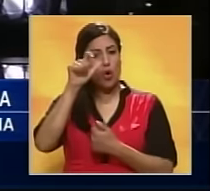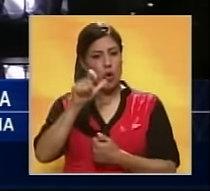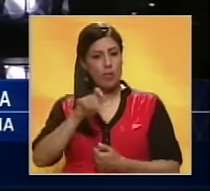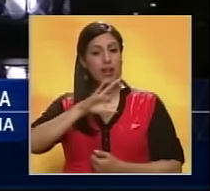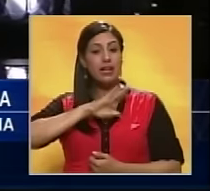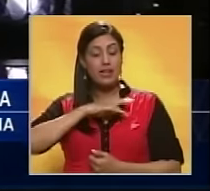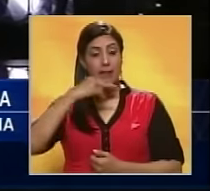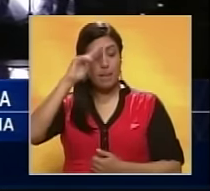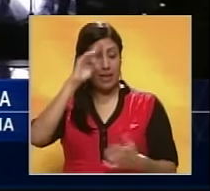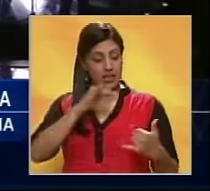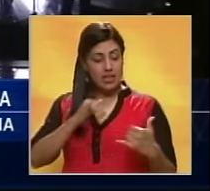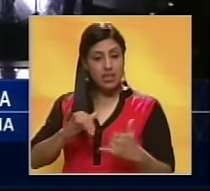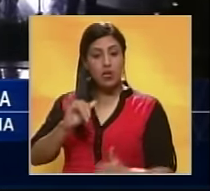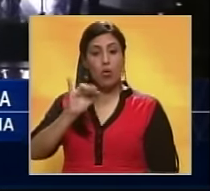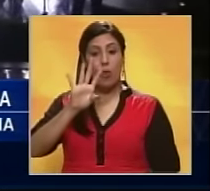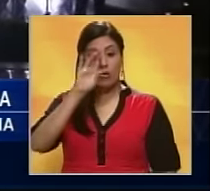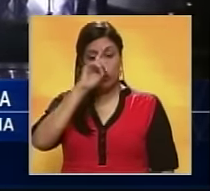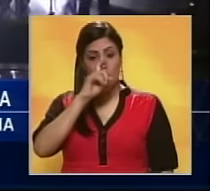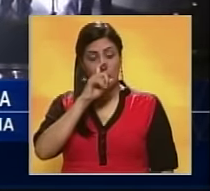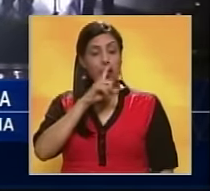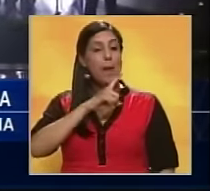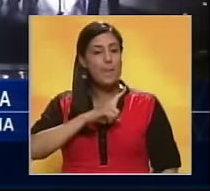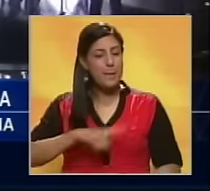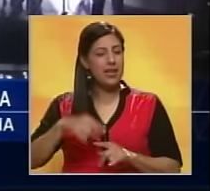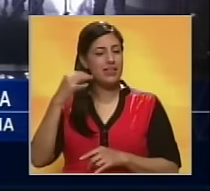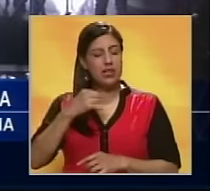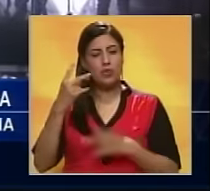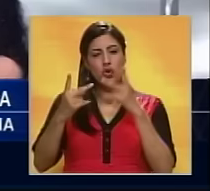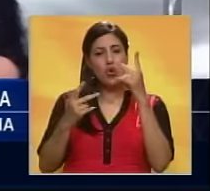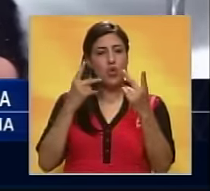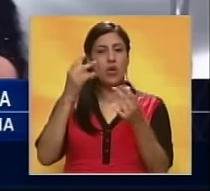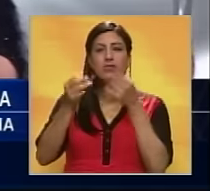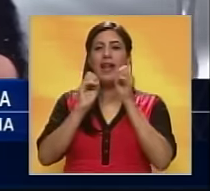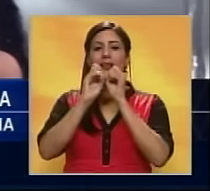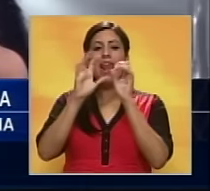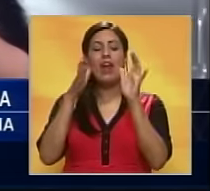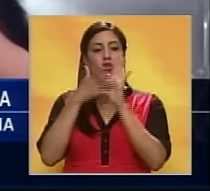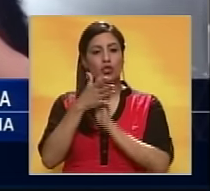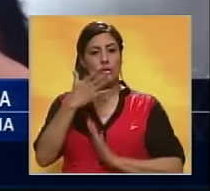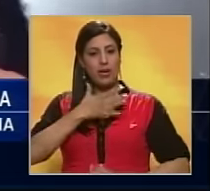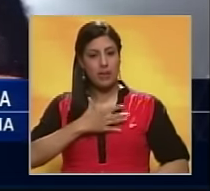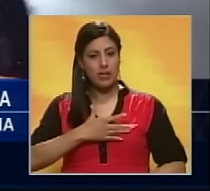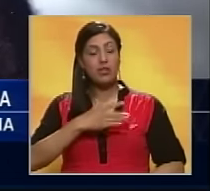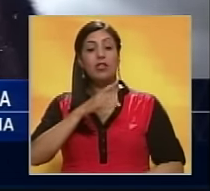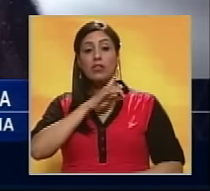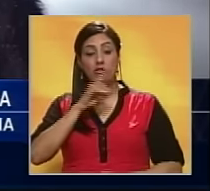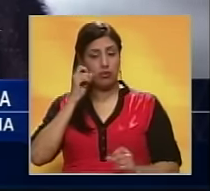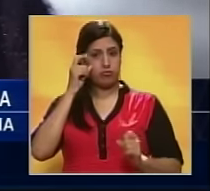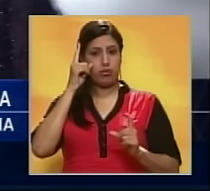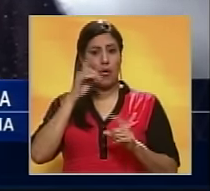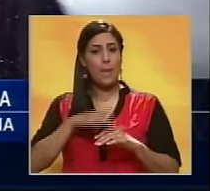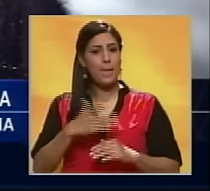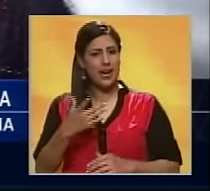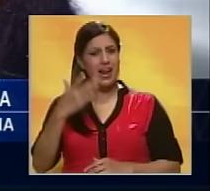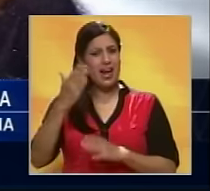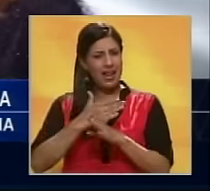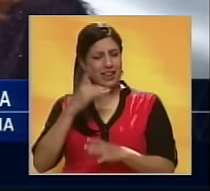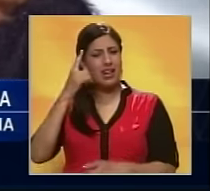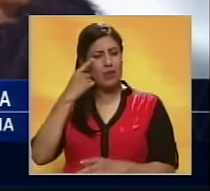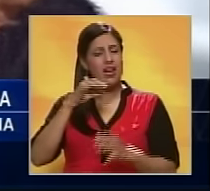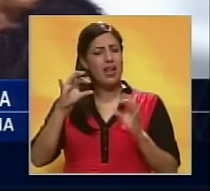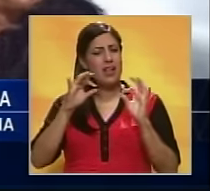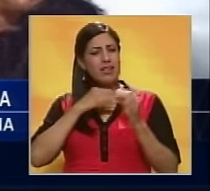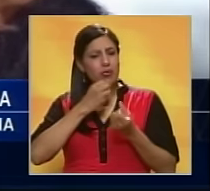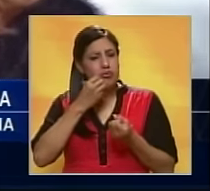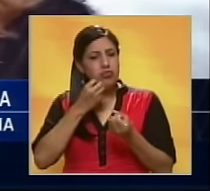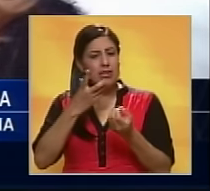Koneki, padre de su hijo de 4 años, pero ella siempre se negó a decir claramente su estado. La noticia nos sorprende. Recordemos que la intérprete